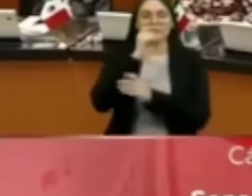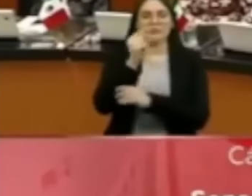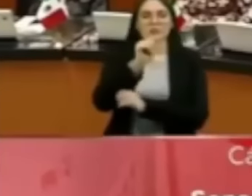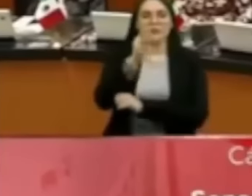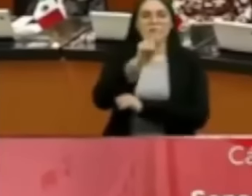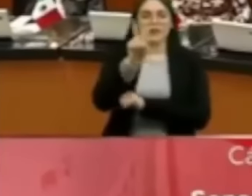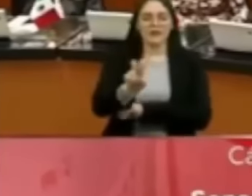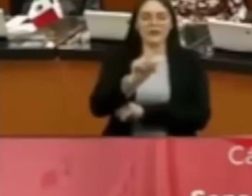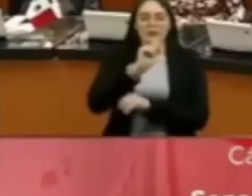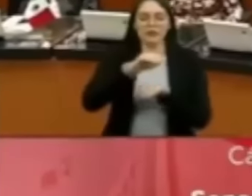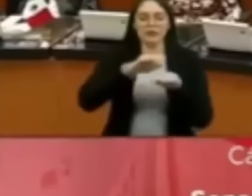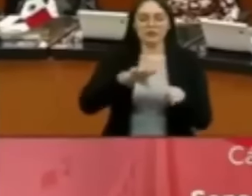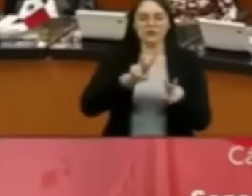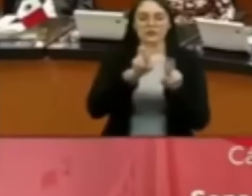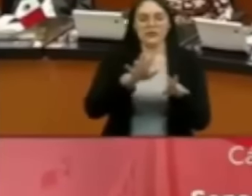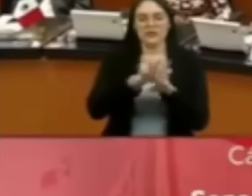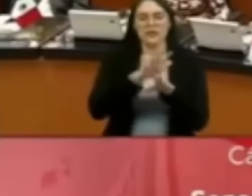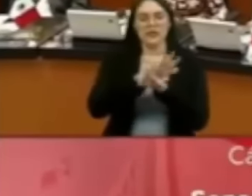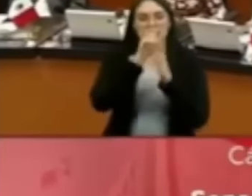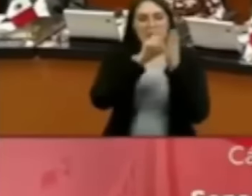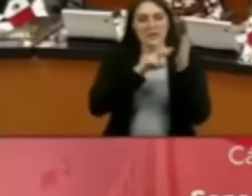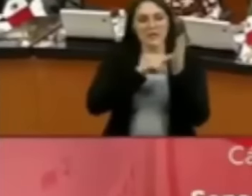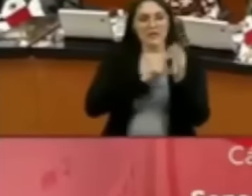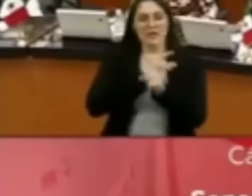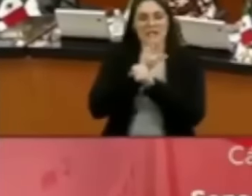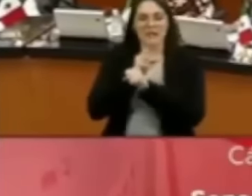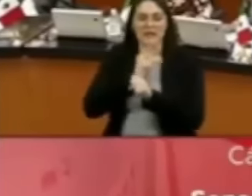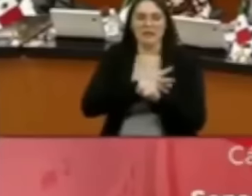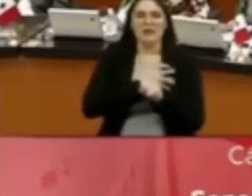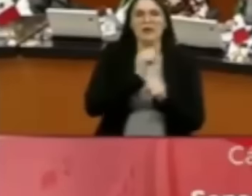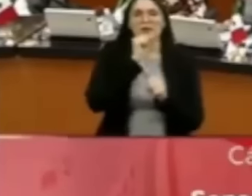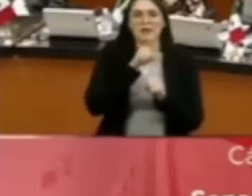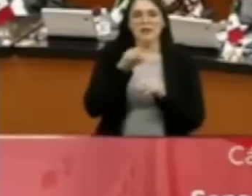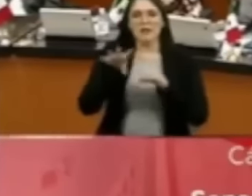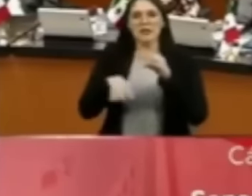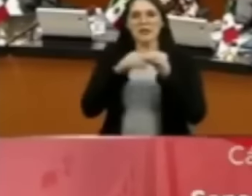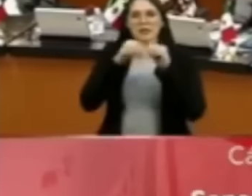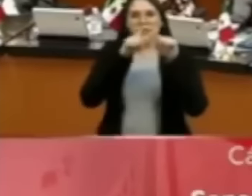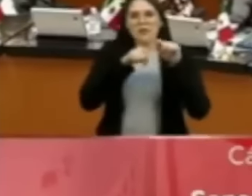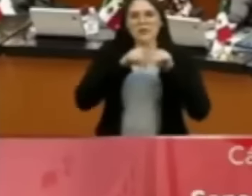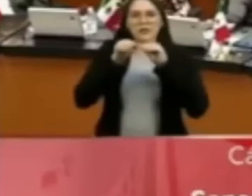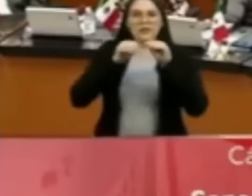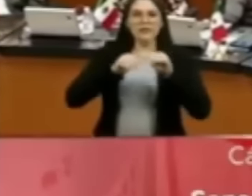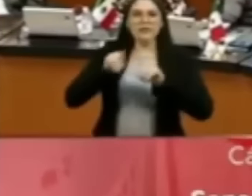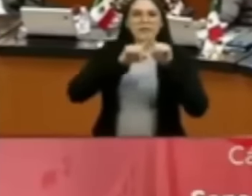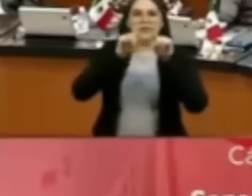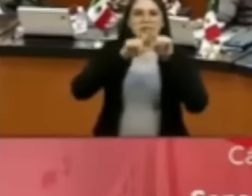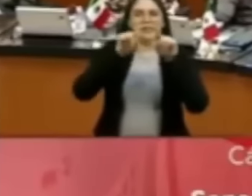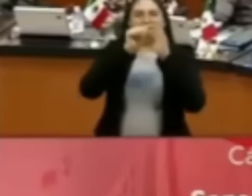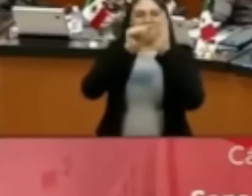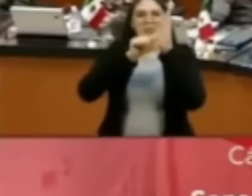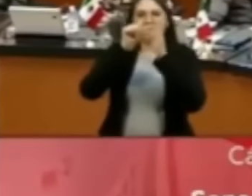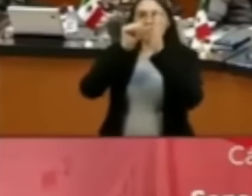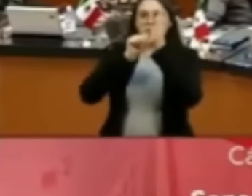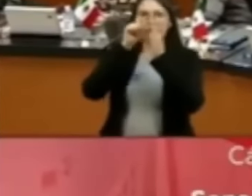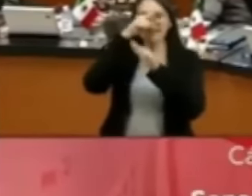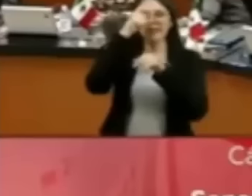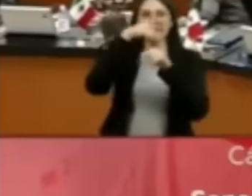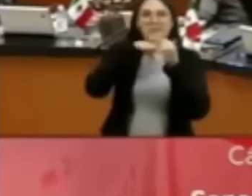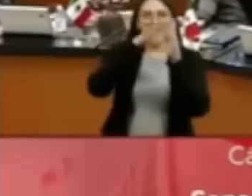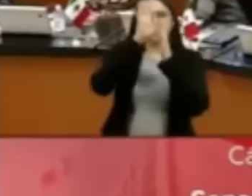ver con reformar, adicionar y derogar diversos artículos de la Constitución Política de los Estados Unidos Mexicanos